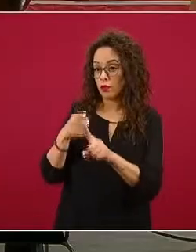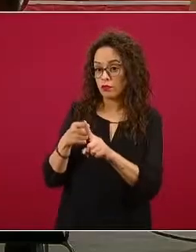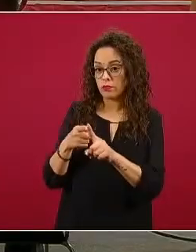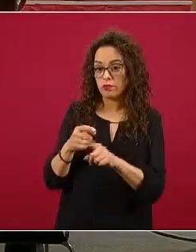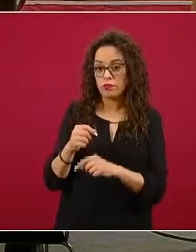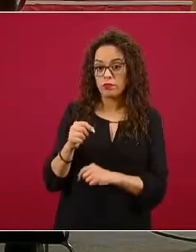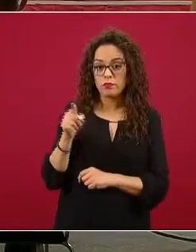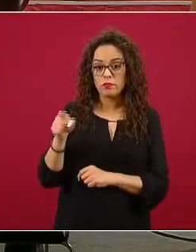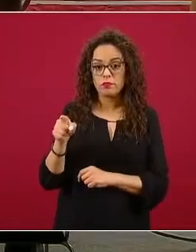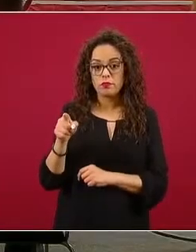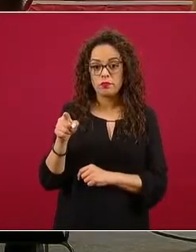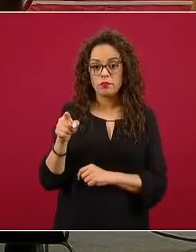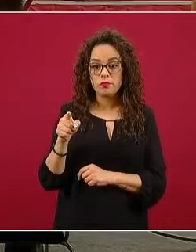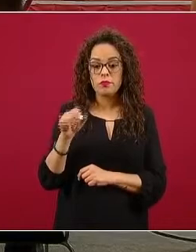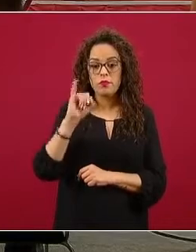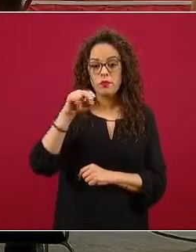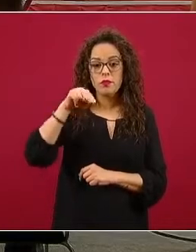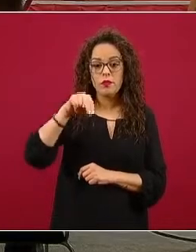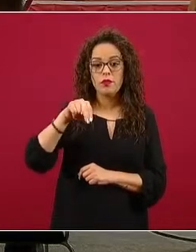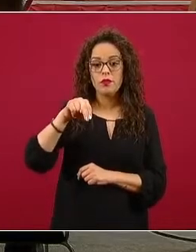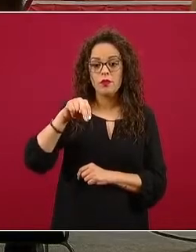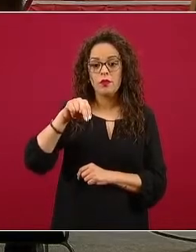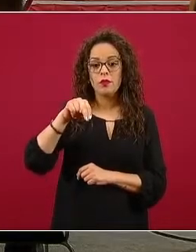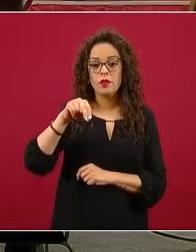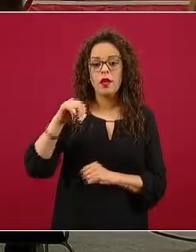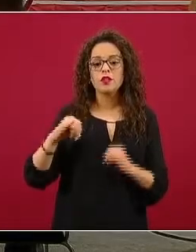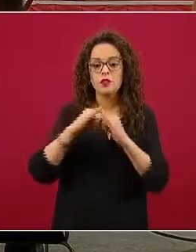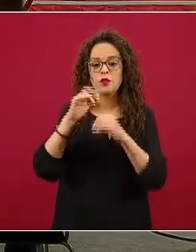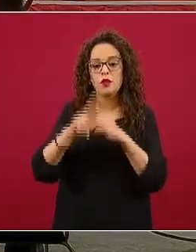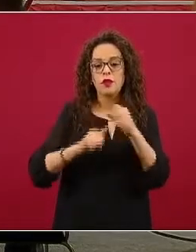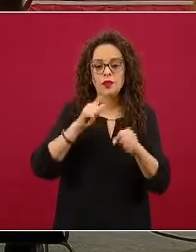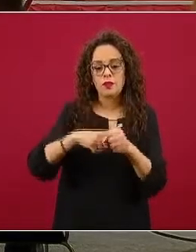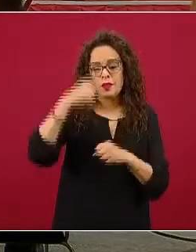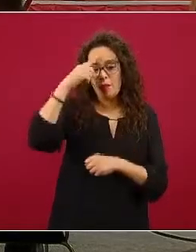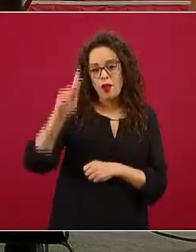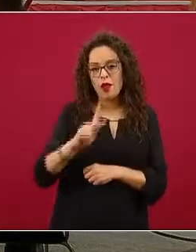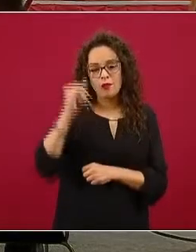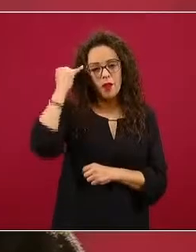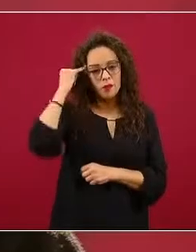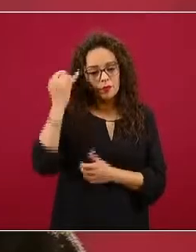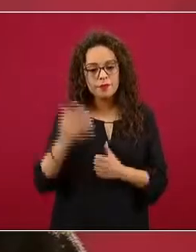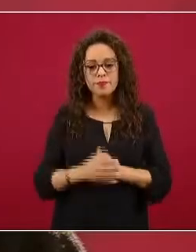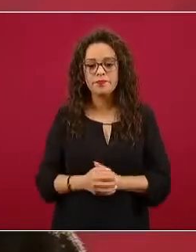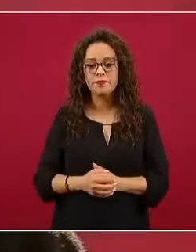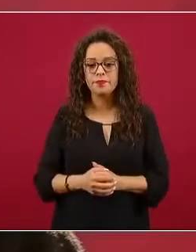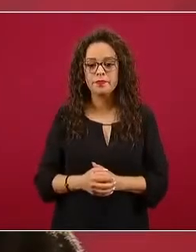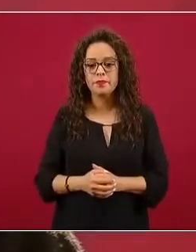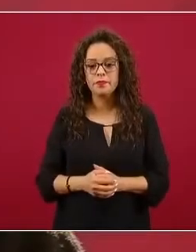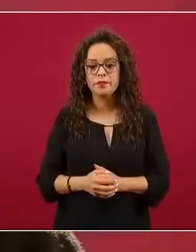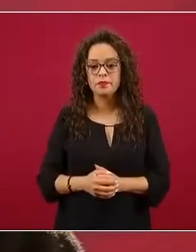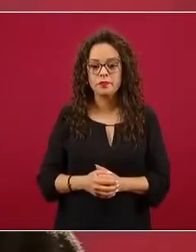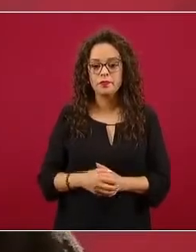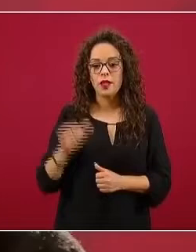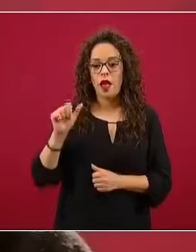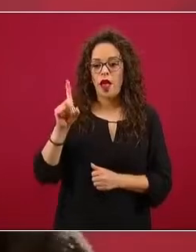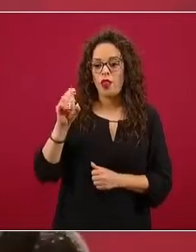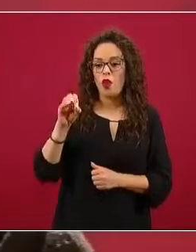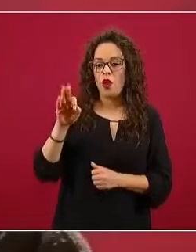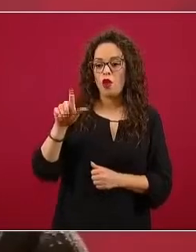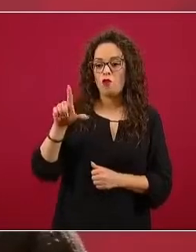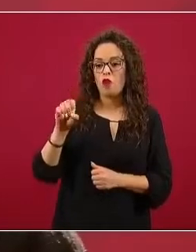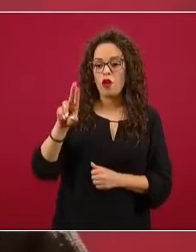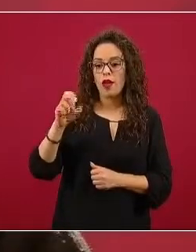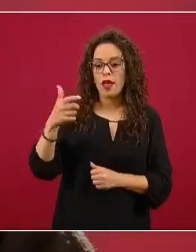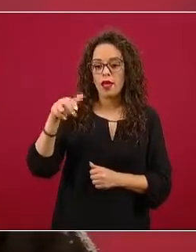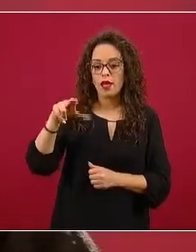Nacional de los Pueblos Indígenas, al licenciado Adelfo Regino, su director general, con quien nos hemos